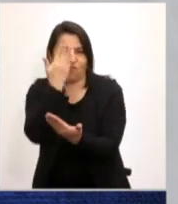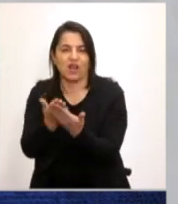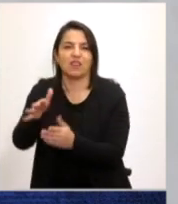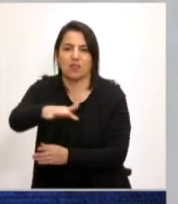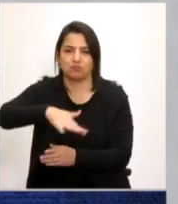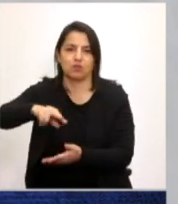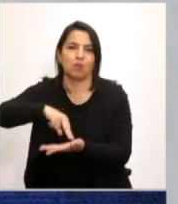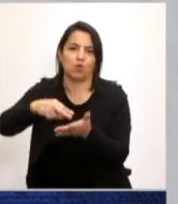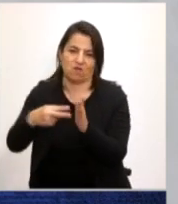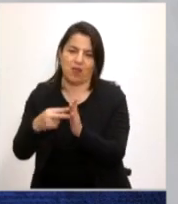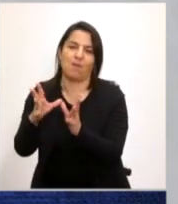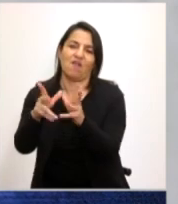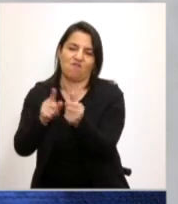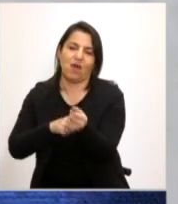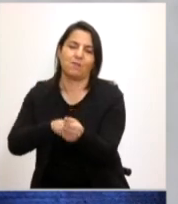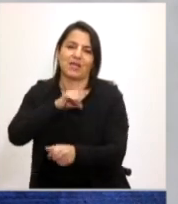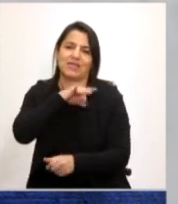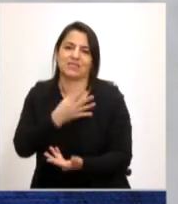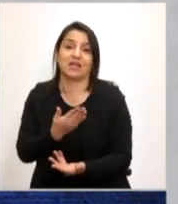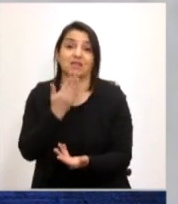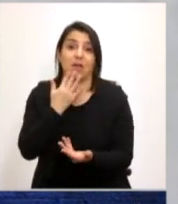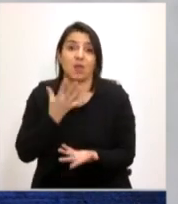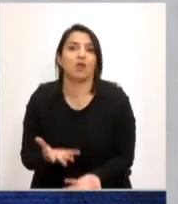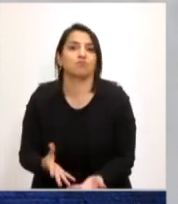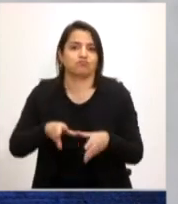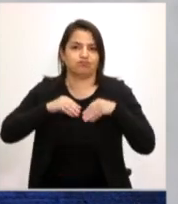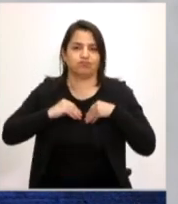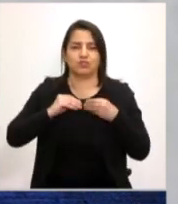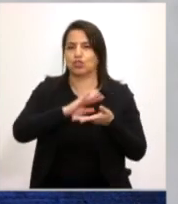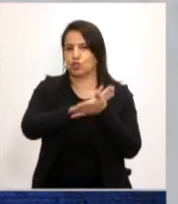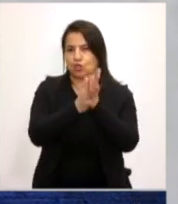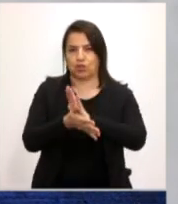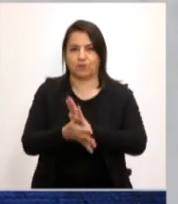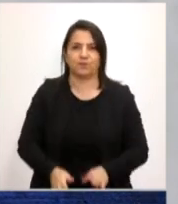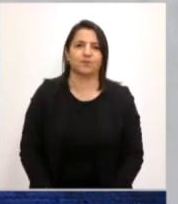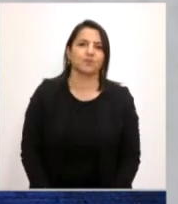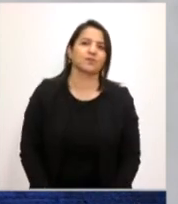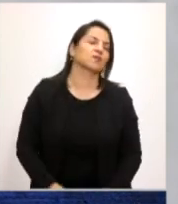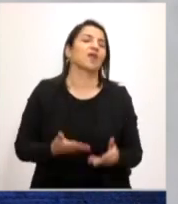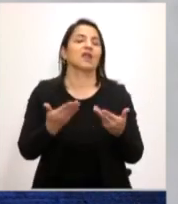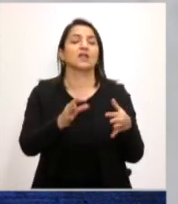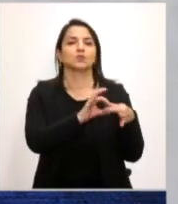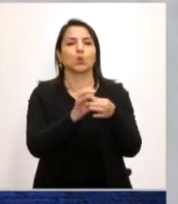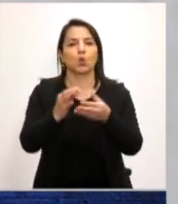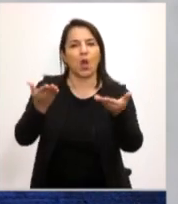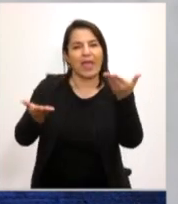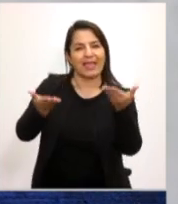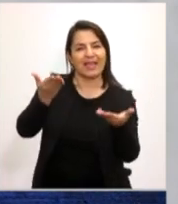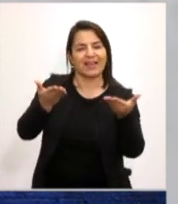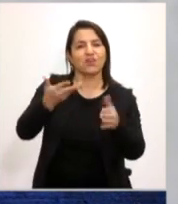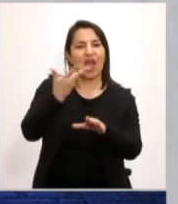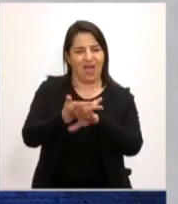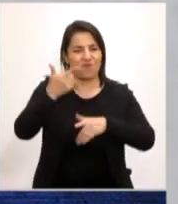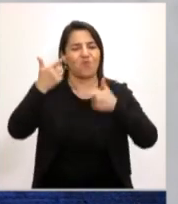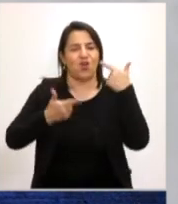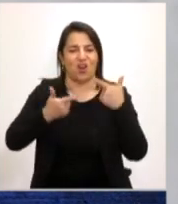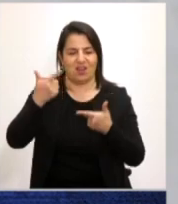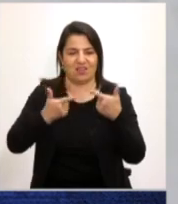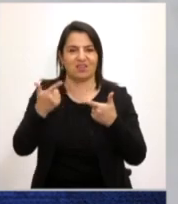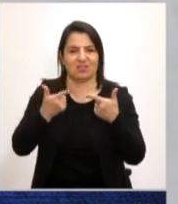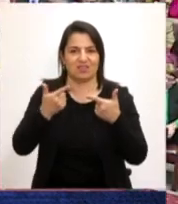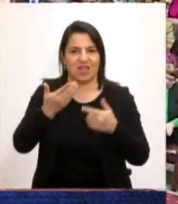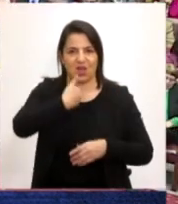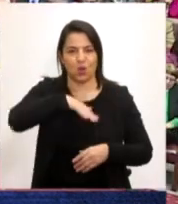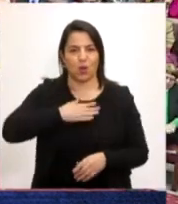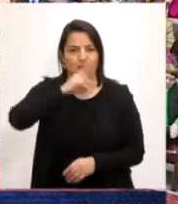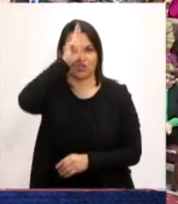las familias chilenas, y se haga cargo también de todo ello. En ese justo equilibrio se encuentra la política y se encuentra nuestra labor